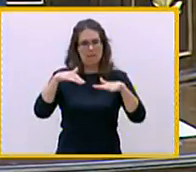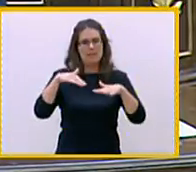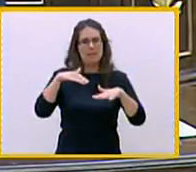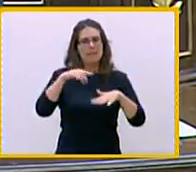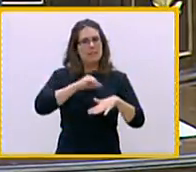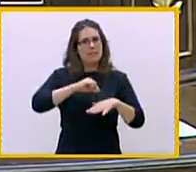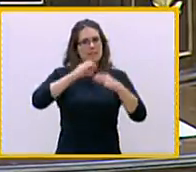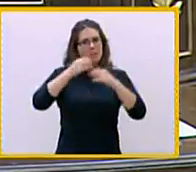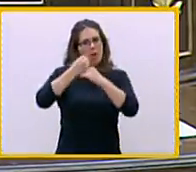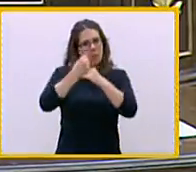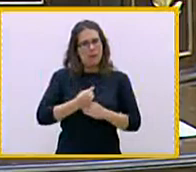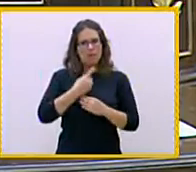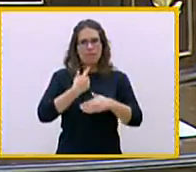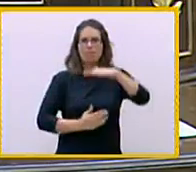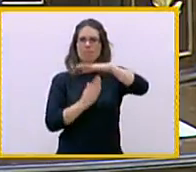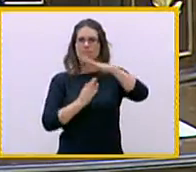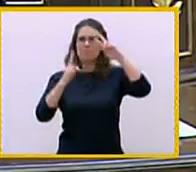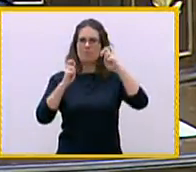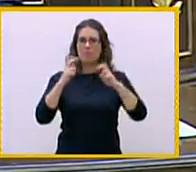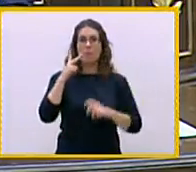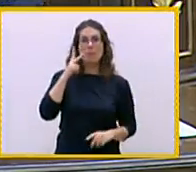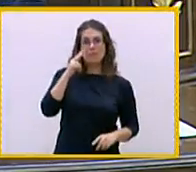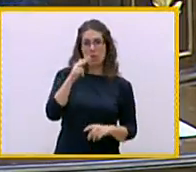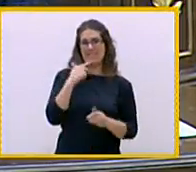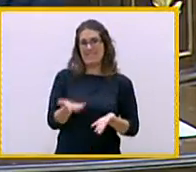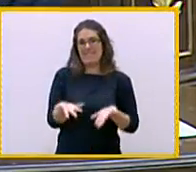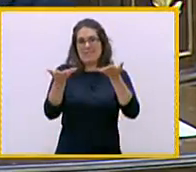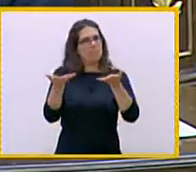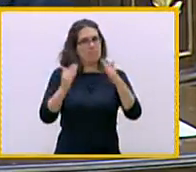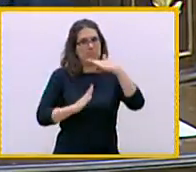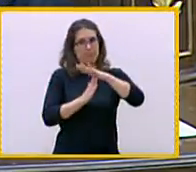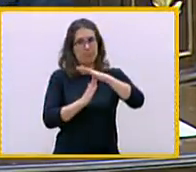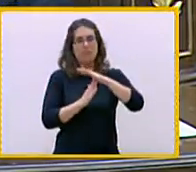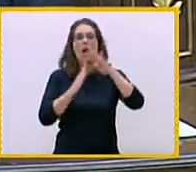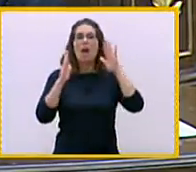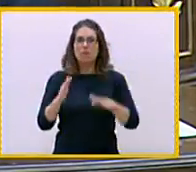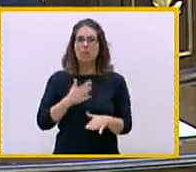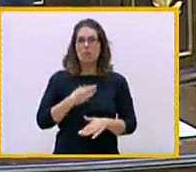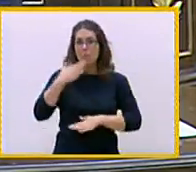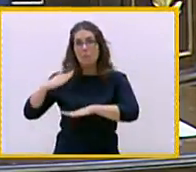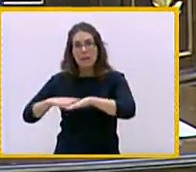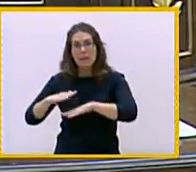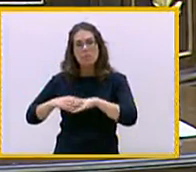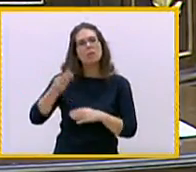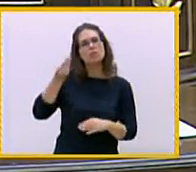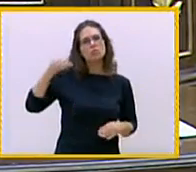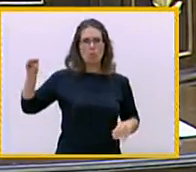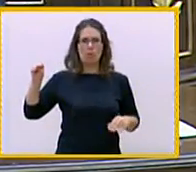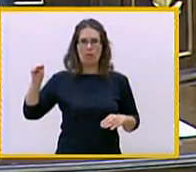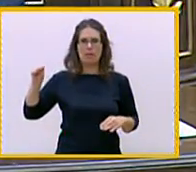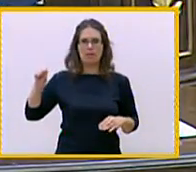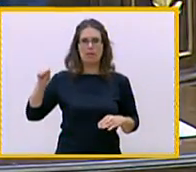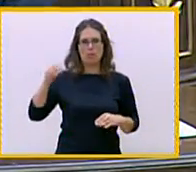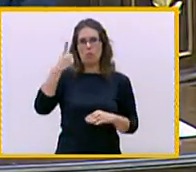la revalorización general de las pensiones, nos ha permitido incrementar las pensiones mínimas y las no contributivas en un